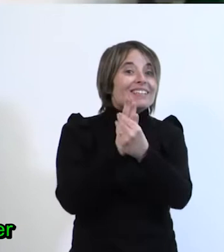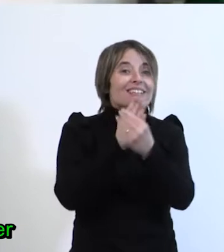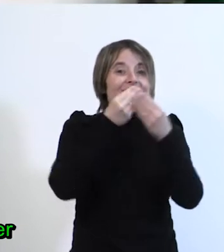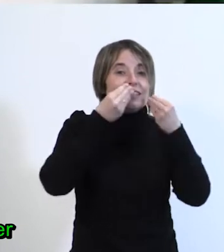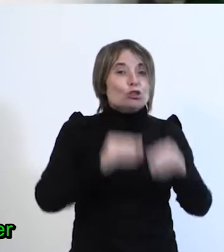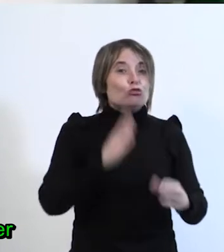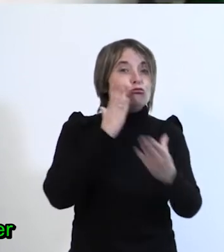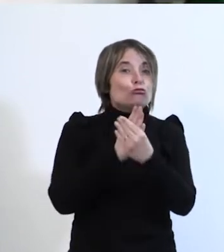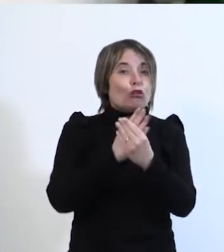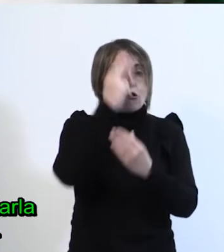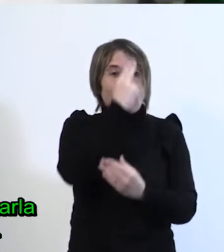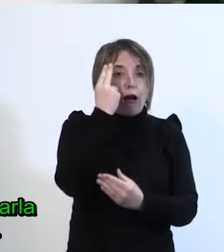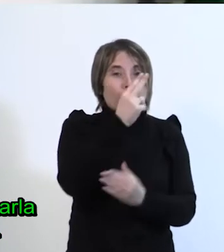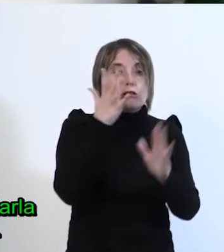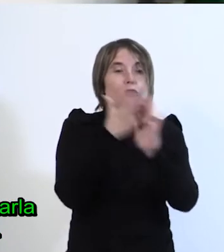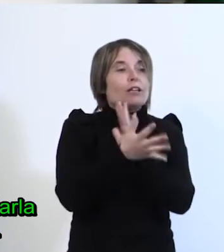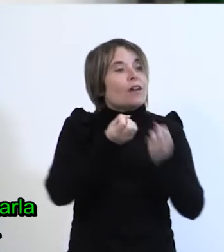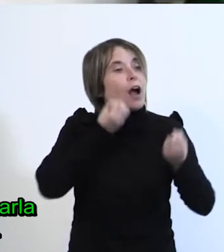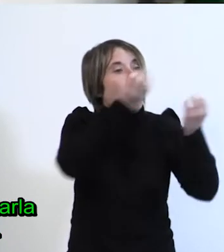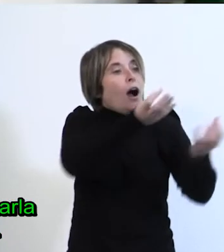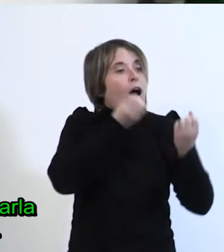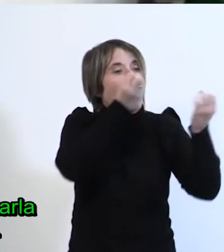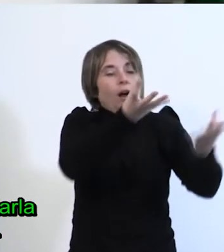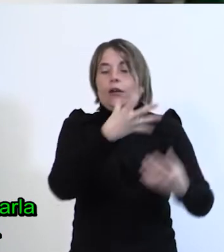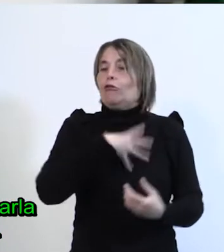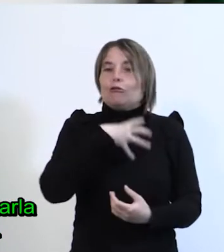clínica de una mujer no puede ser ocupada